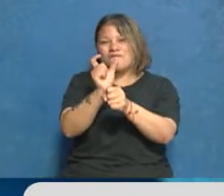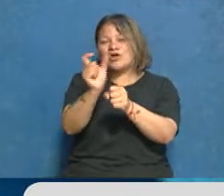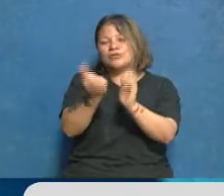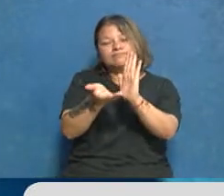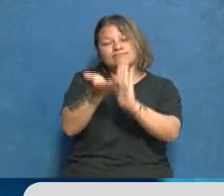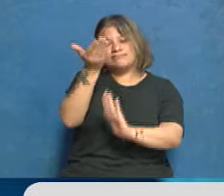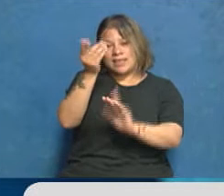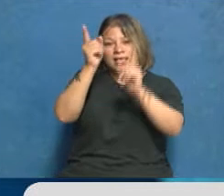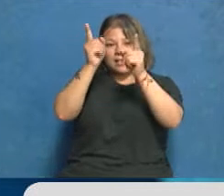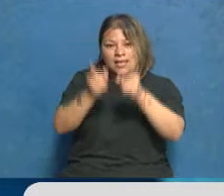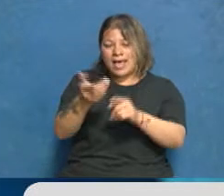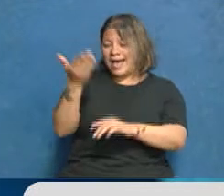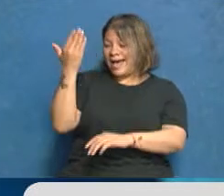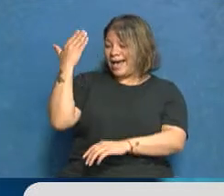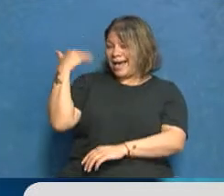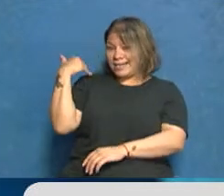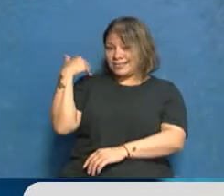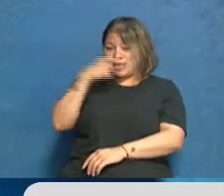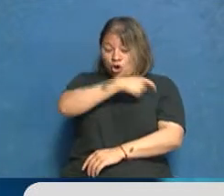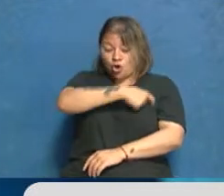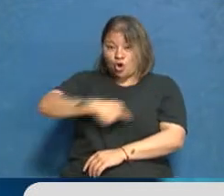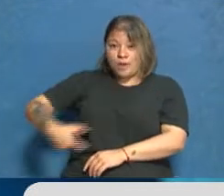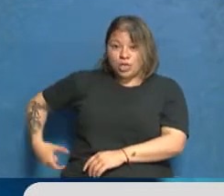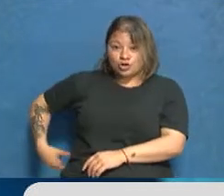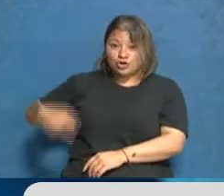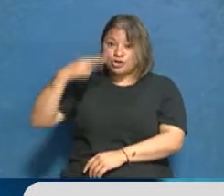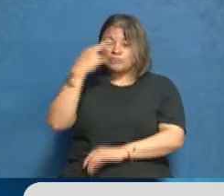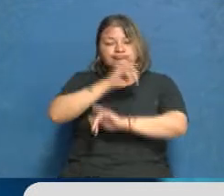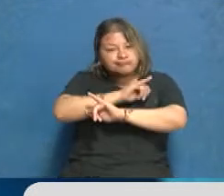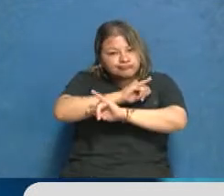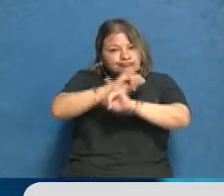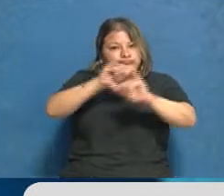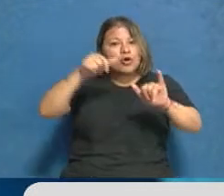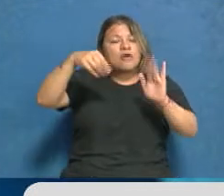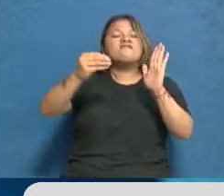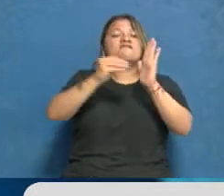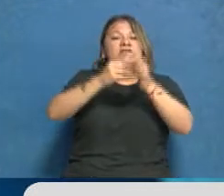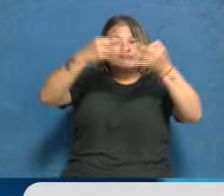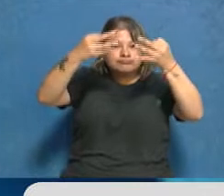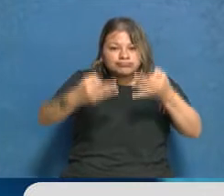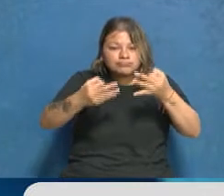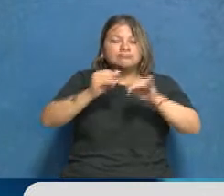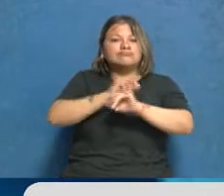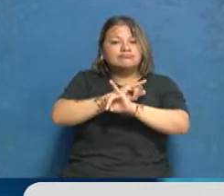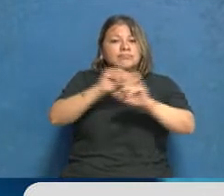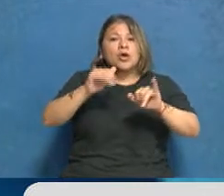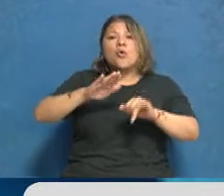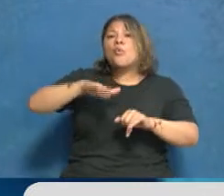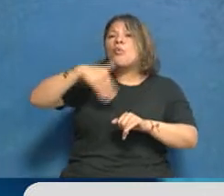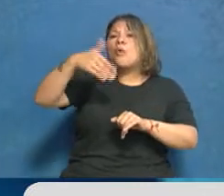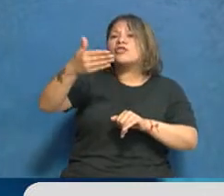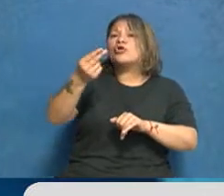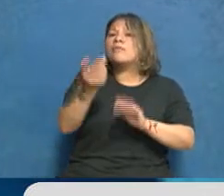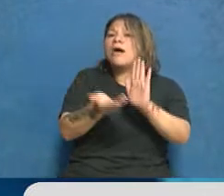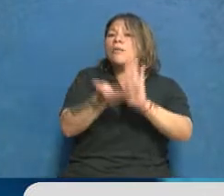anticipado el gobernador Rodolfo Suárez, y que hoy se han dado a conocer las fechas específicamente de cuándo va a ser.